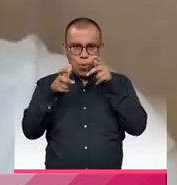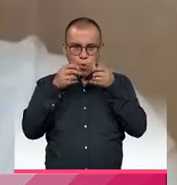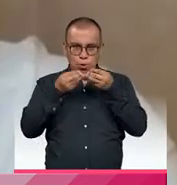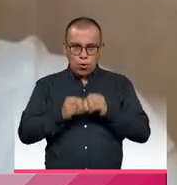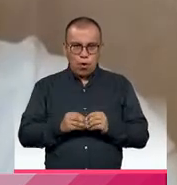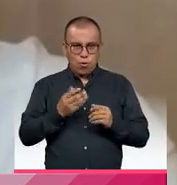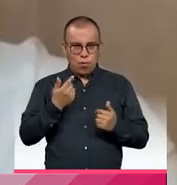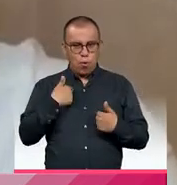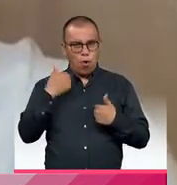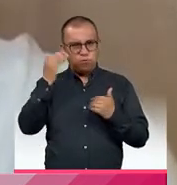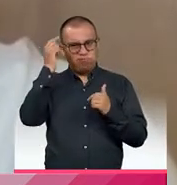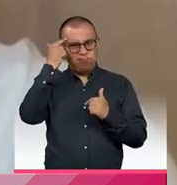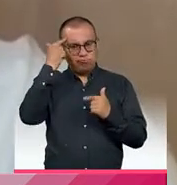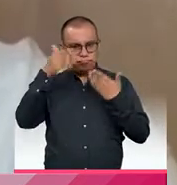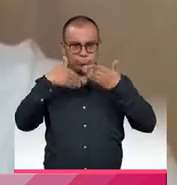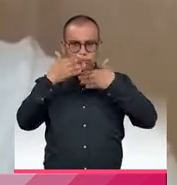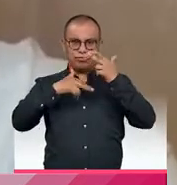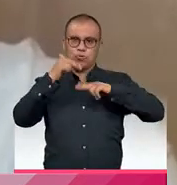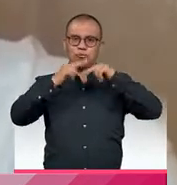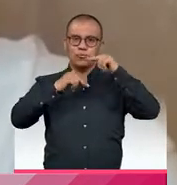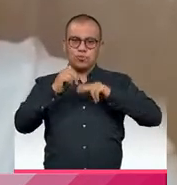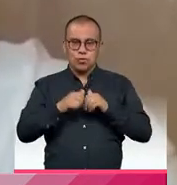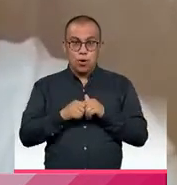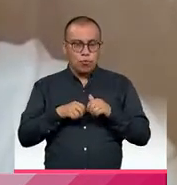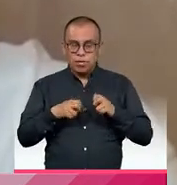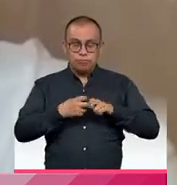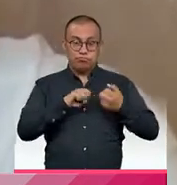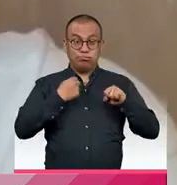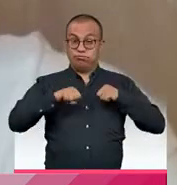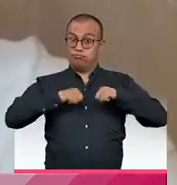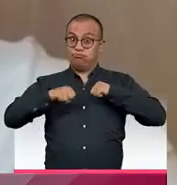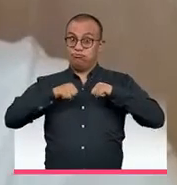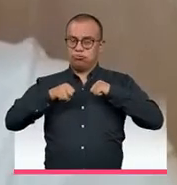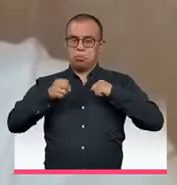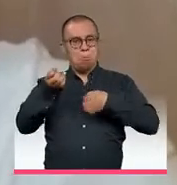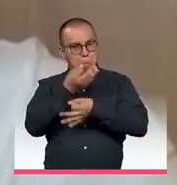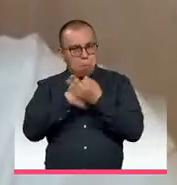a madurar. A mí, por ejemplo, para la hiperactividad me ayudó muchísimo y está demostrado que también ayuda.